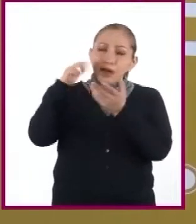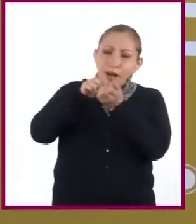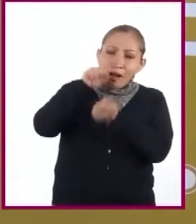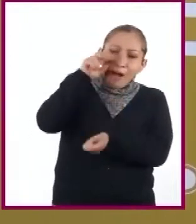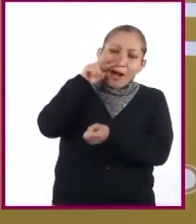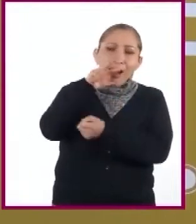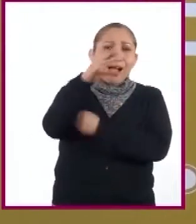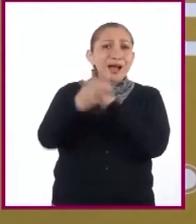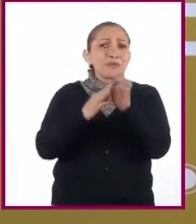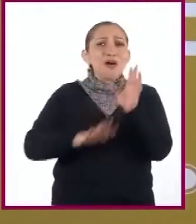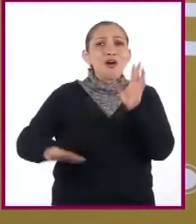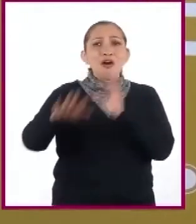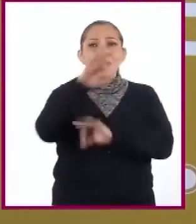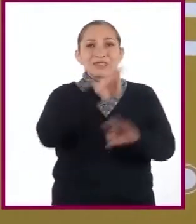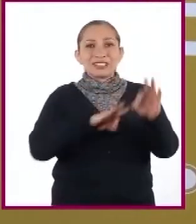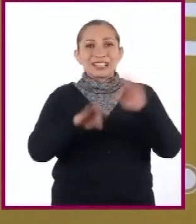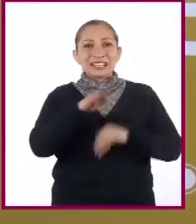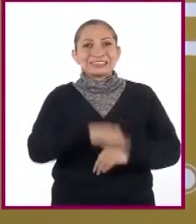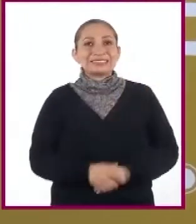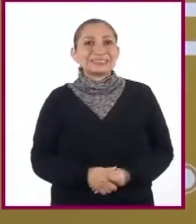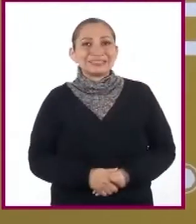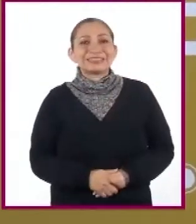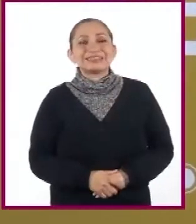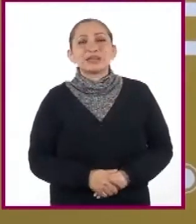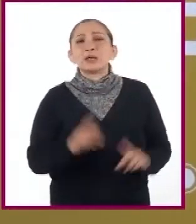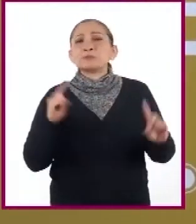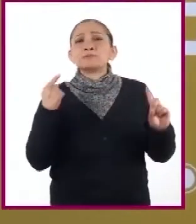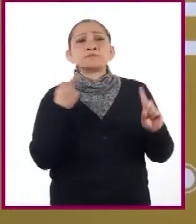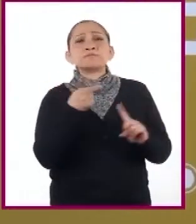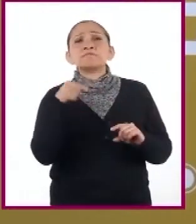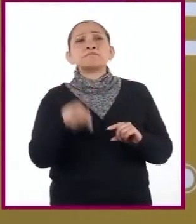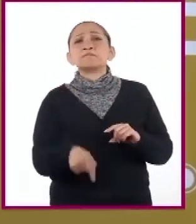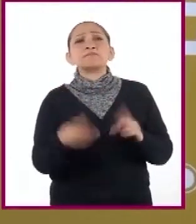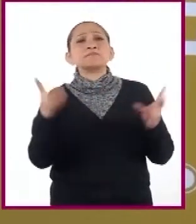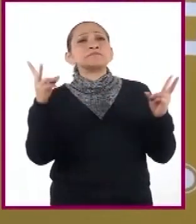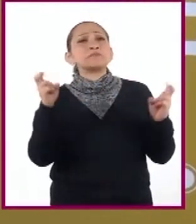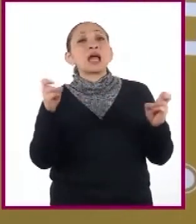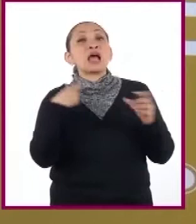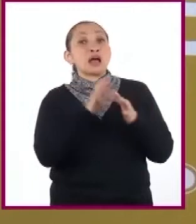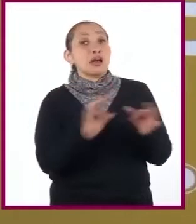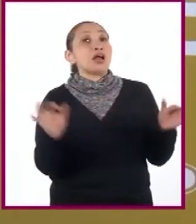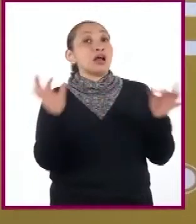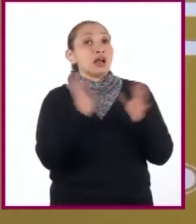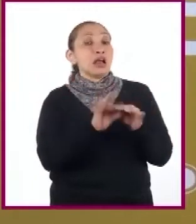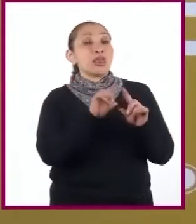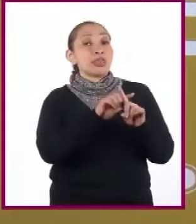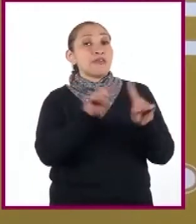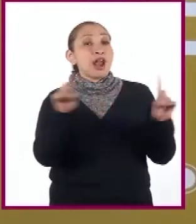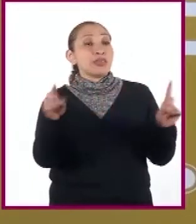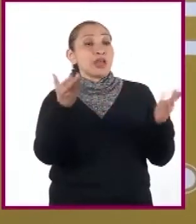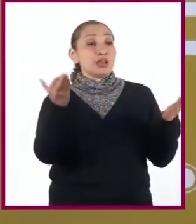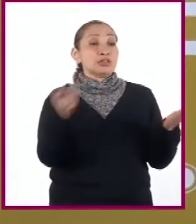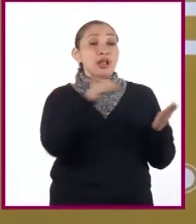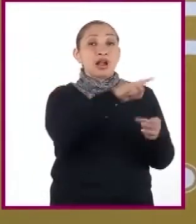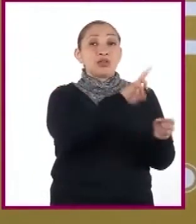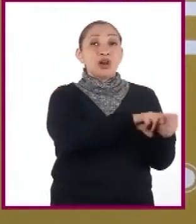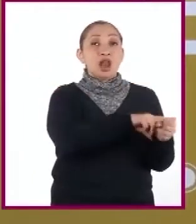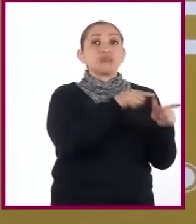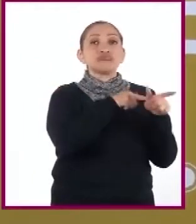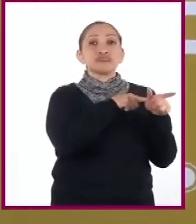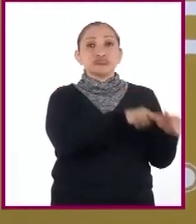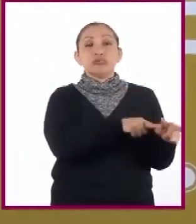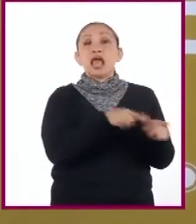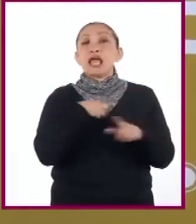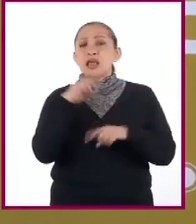y maravilloso mundo de la física. El propósito de nuestro programa es explicar las diferencias entre la naturaleza continua